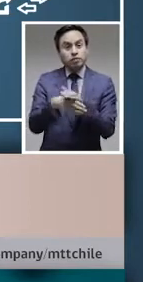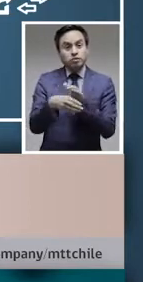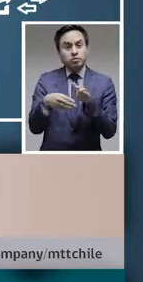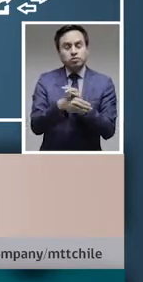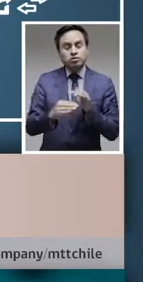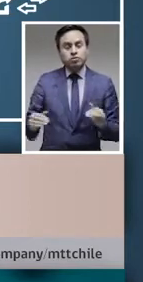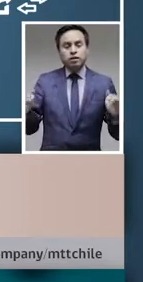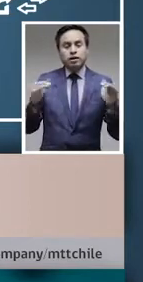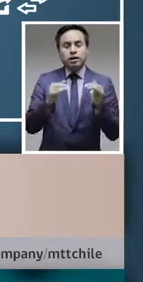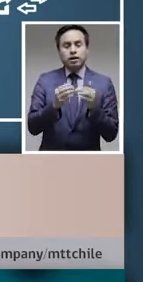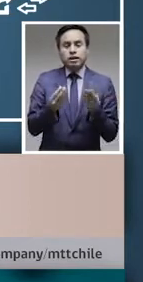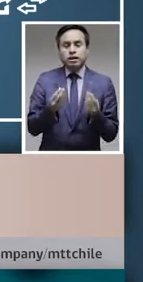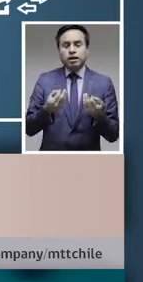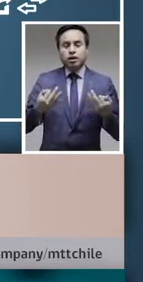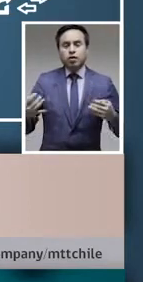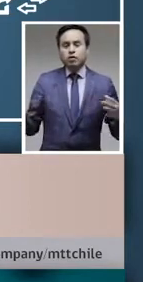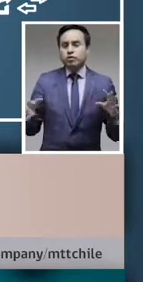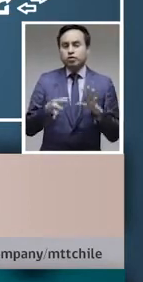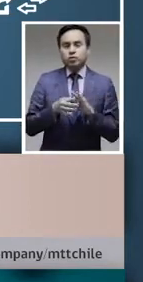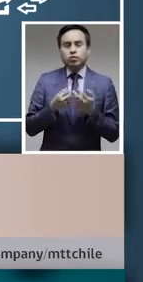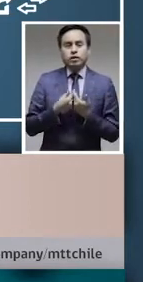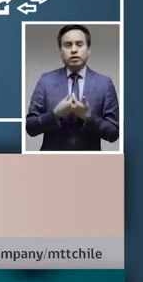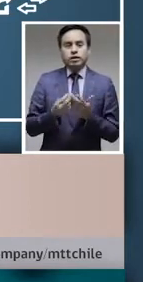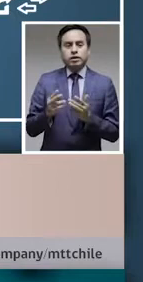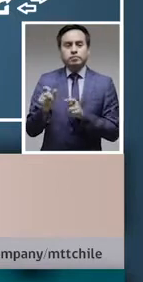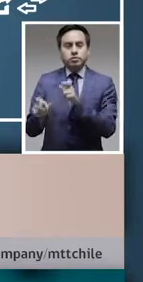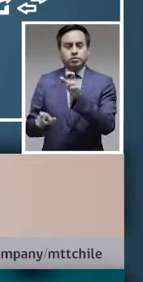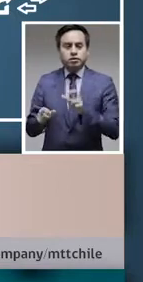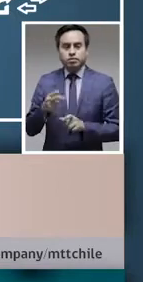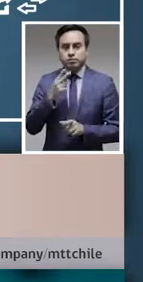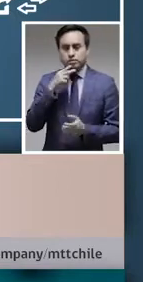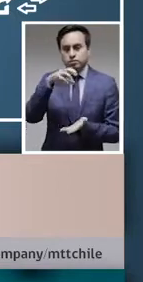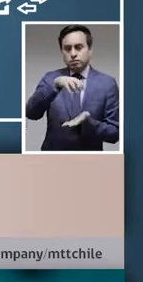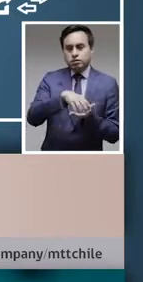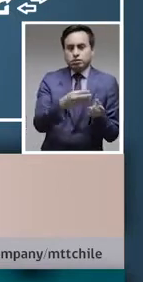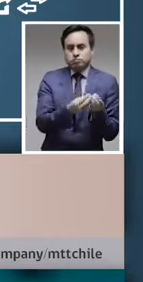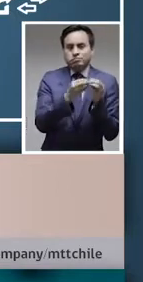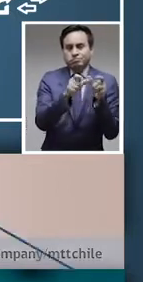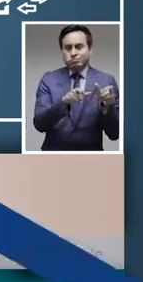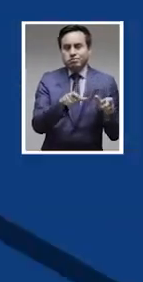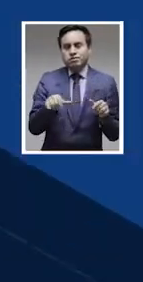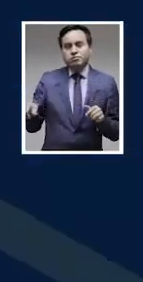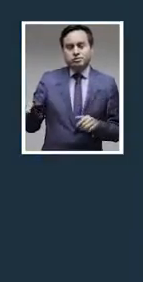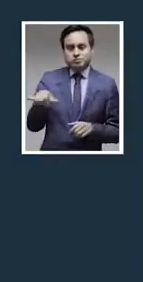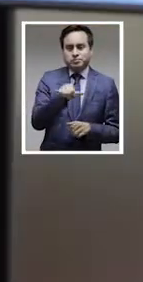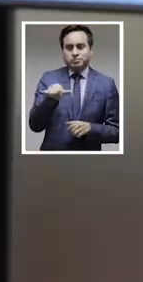la misma calidad de conexión que cualquier habitante de zonas urbanas más pobladas.